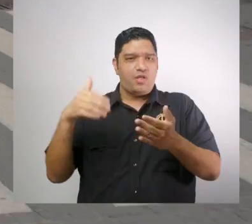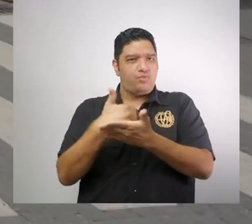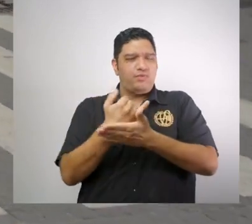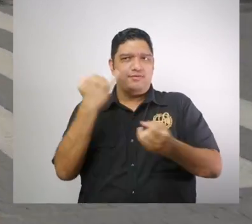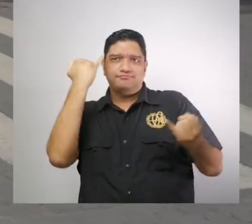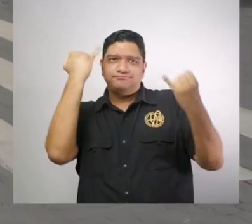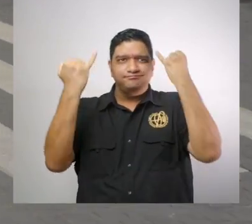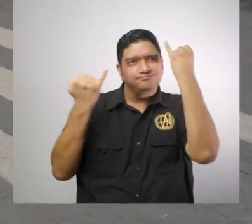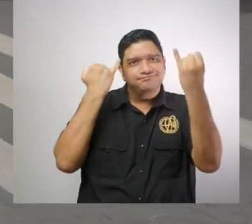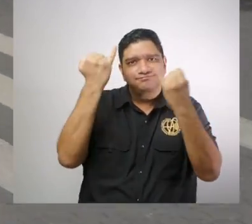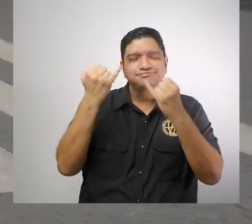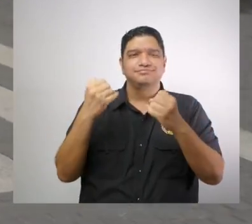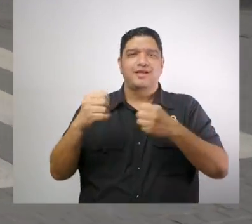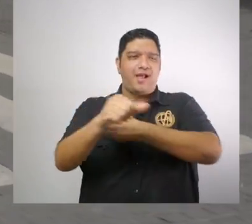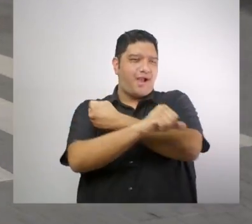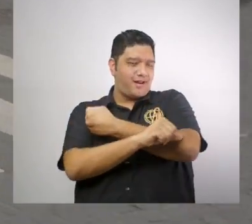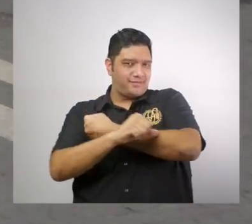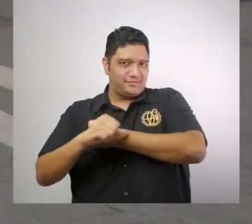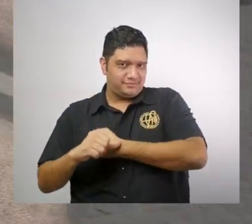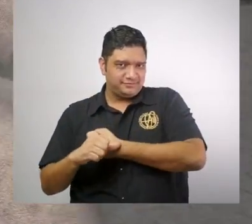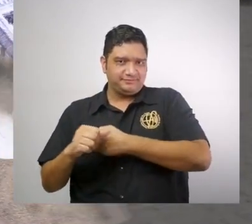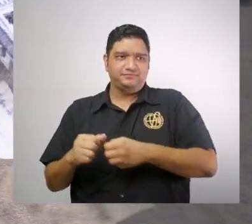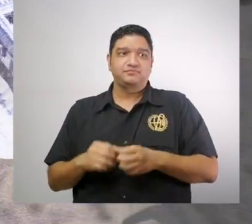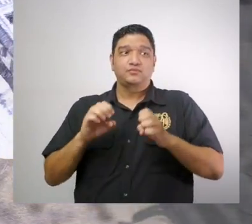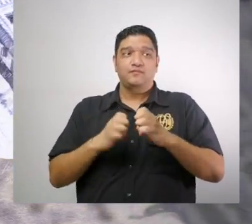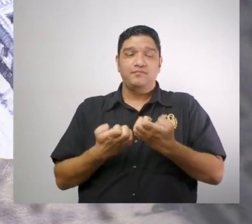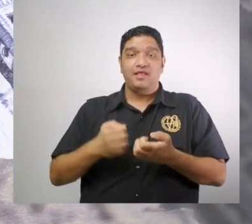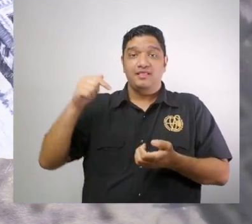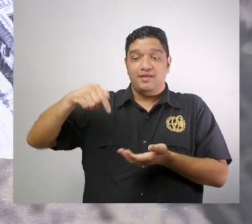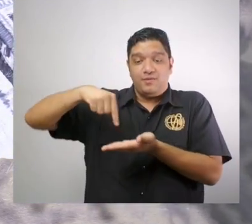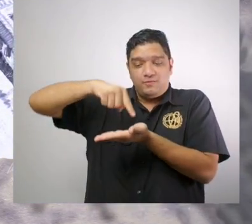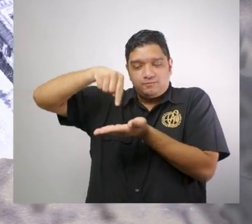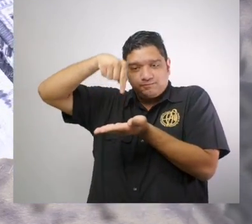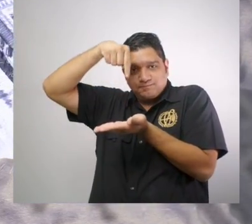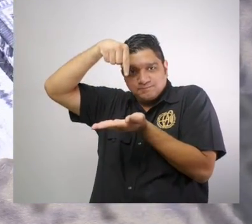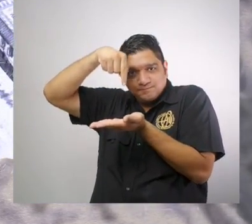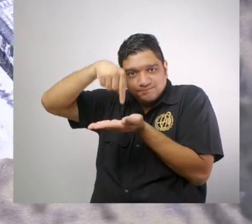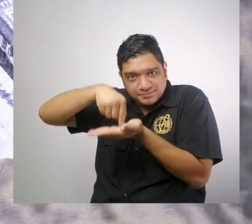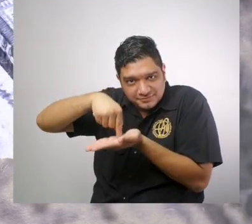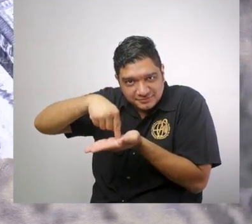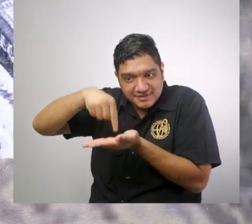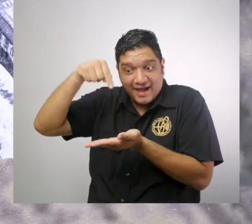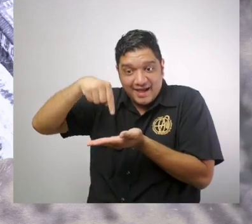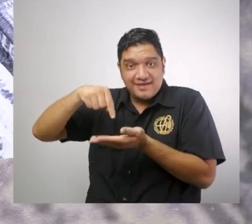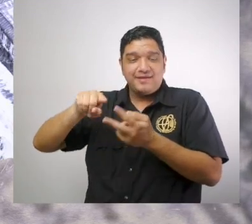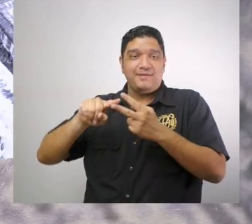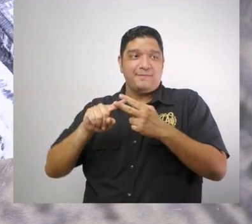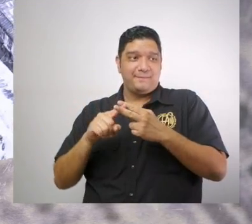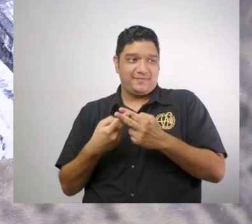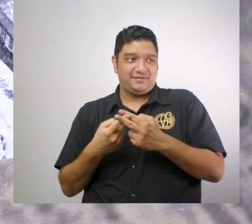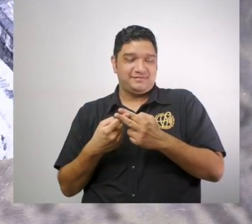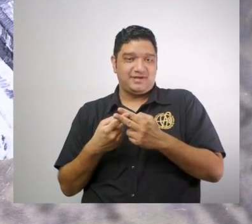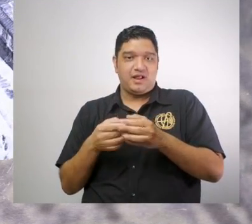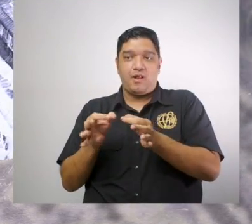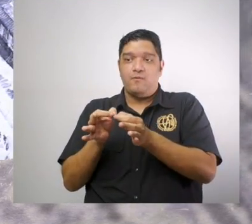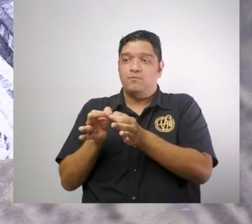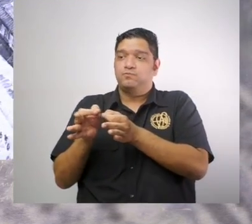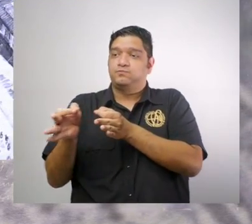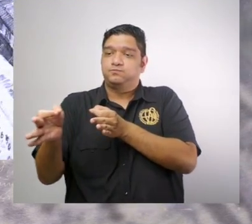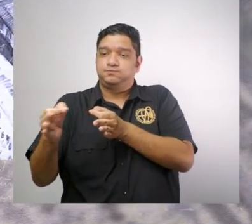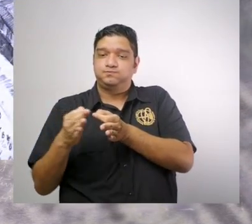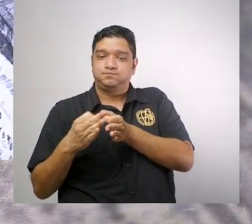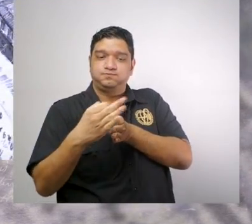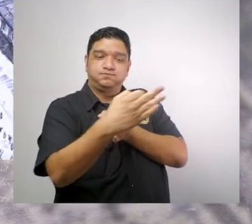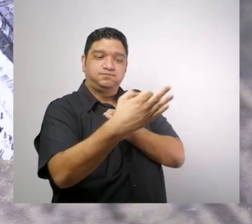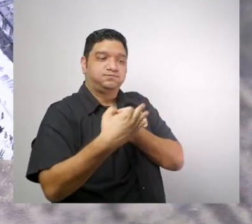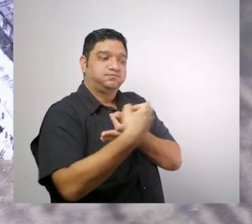Ilustración. A partir de este punto tenemos el corazón de nuestra ciudad. La Plaza Mayor era